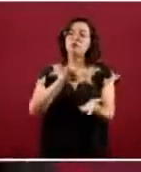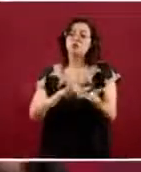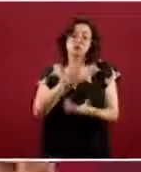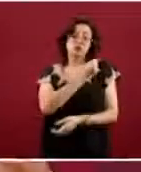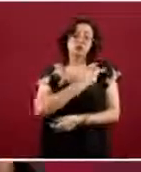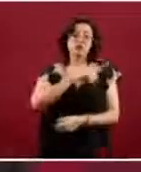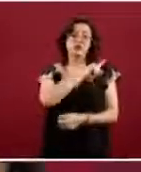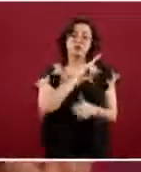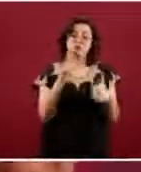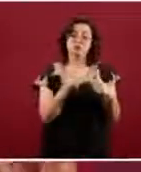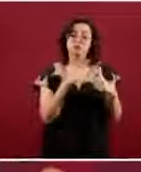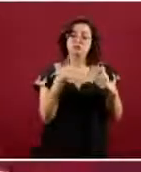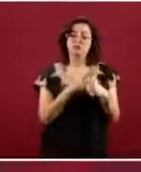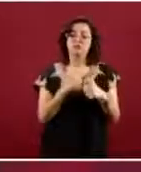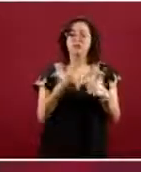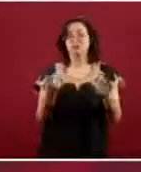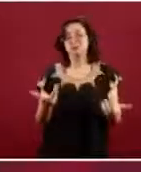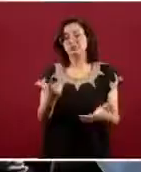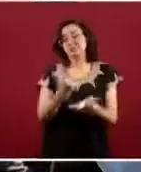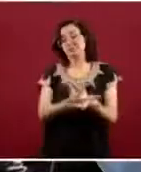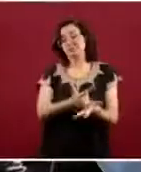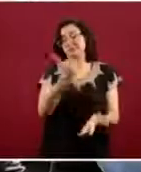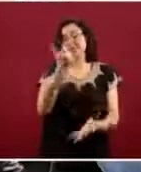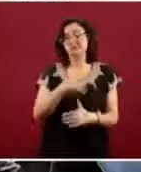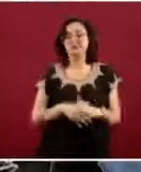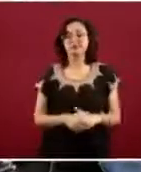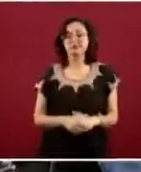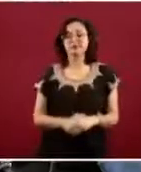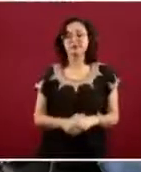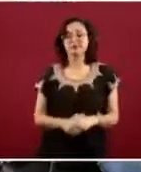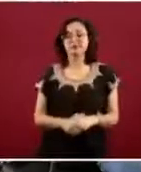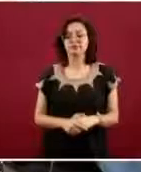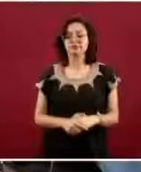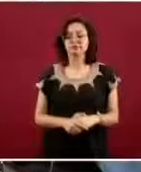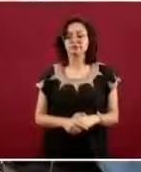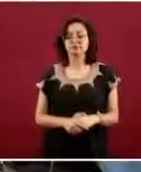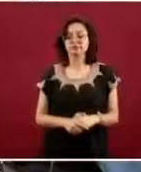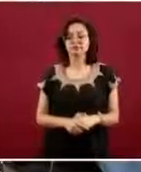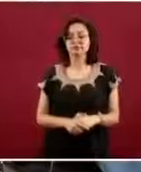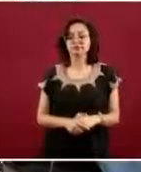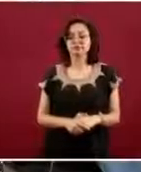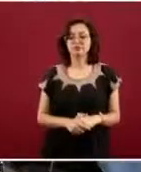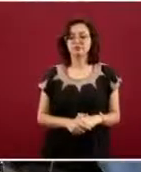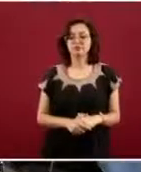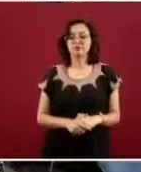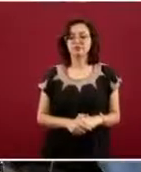nos amenaza a todos y todas. ¿No? Okay. Las dos colegas.